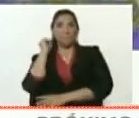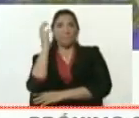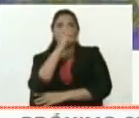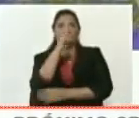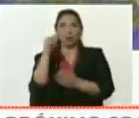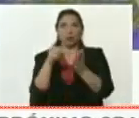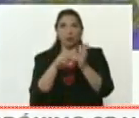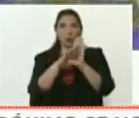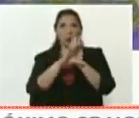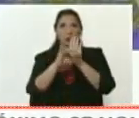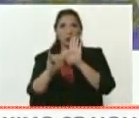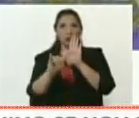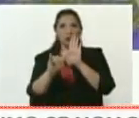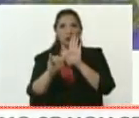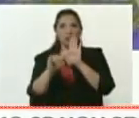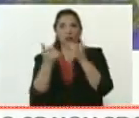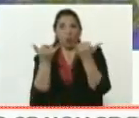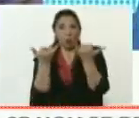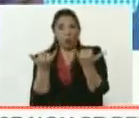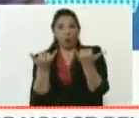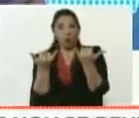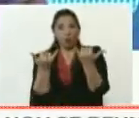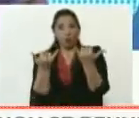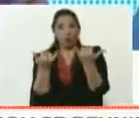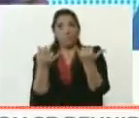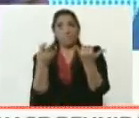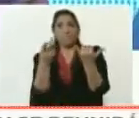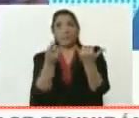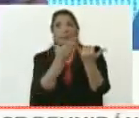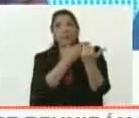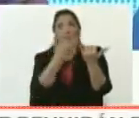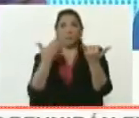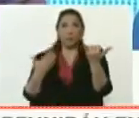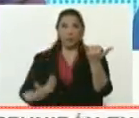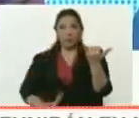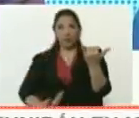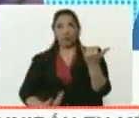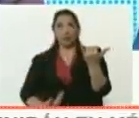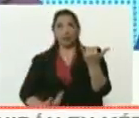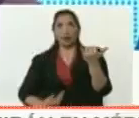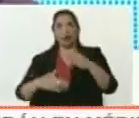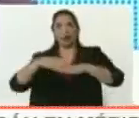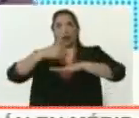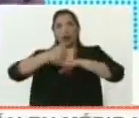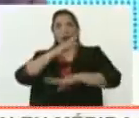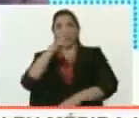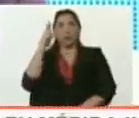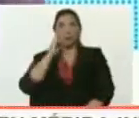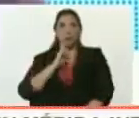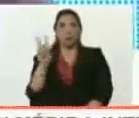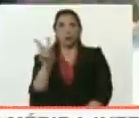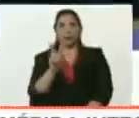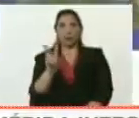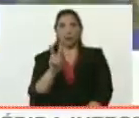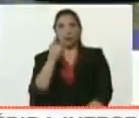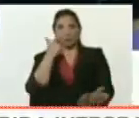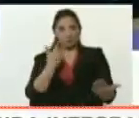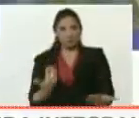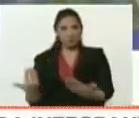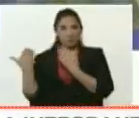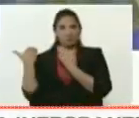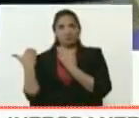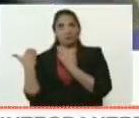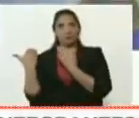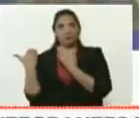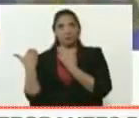Nacional Constituyente y en este momento vicepresidenta ejecutiva de la República Bolivariana de Venezuela. Con ustedes, desde